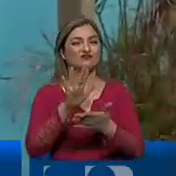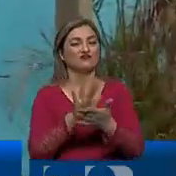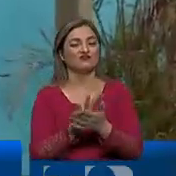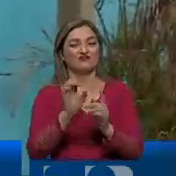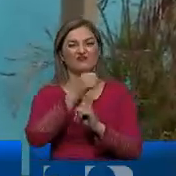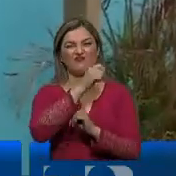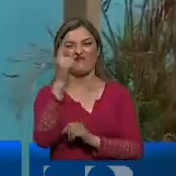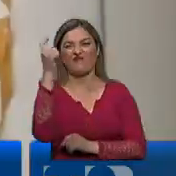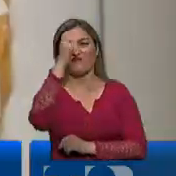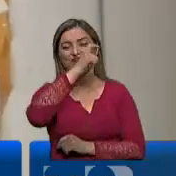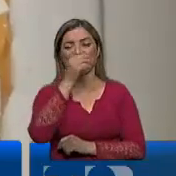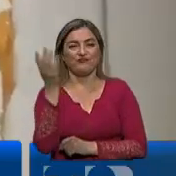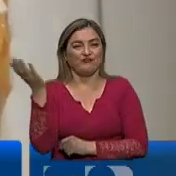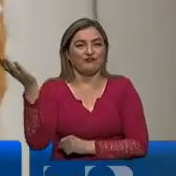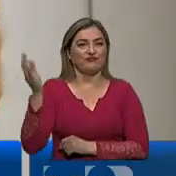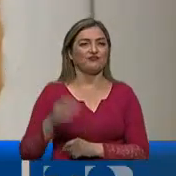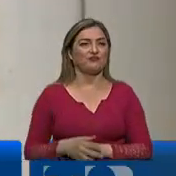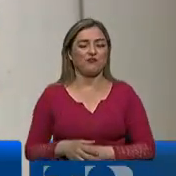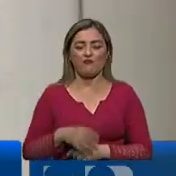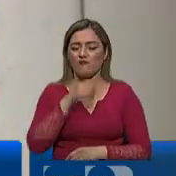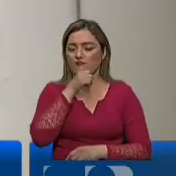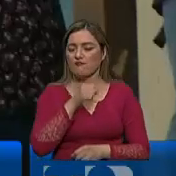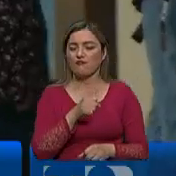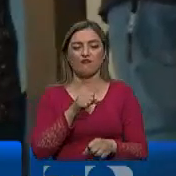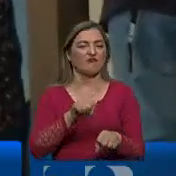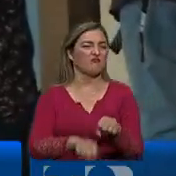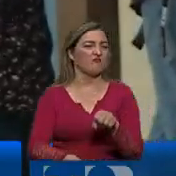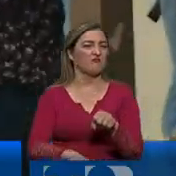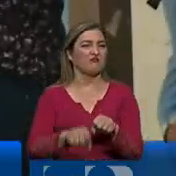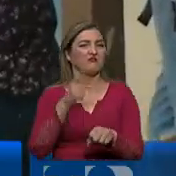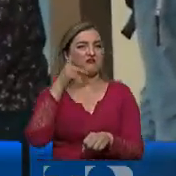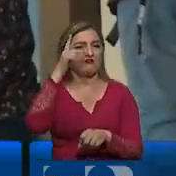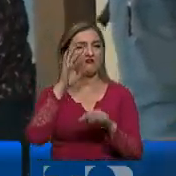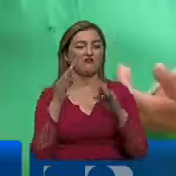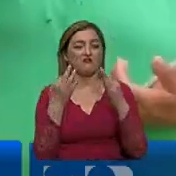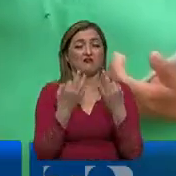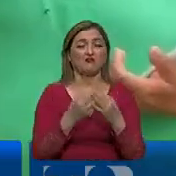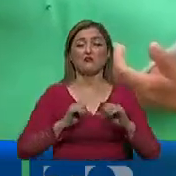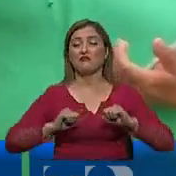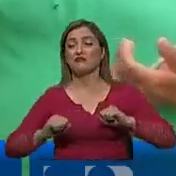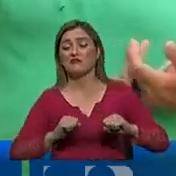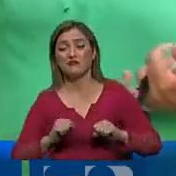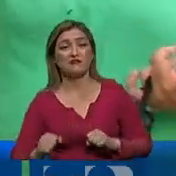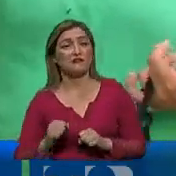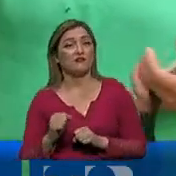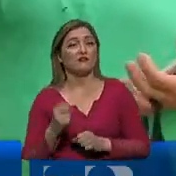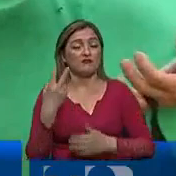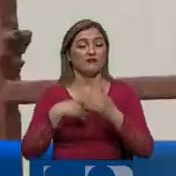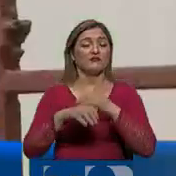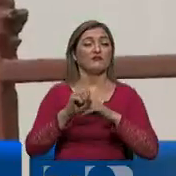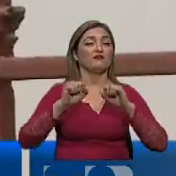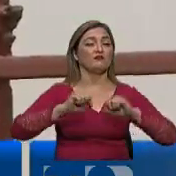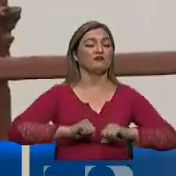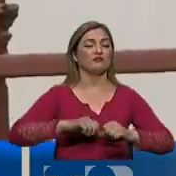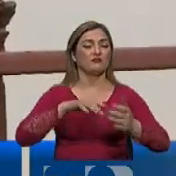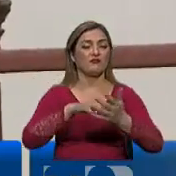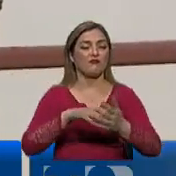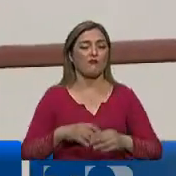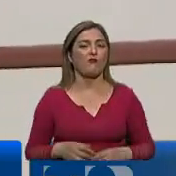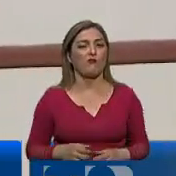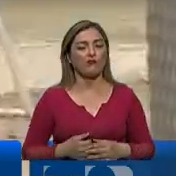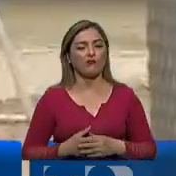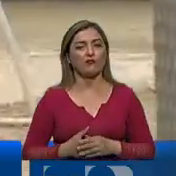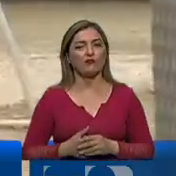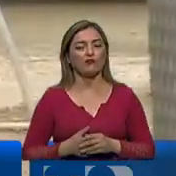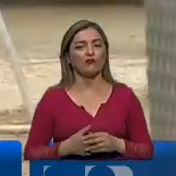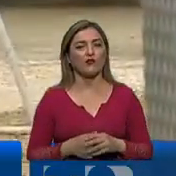la situación luce así, completamente deteriorados y con padres que hacen lo que está a su alcance para que tengan las condiciones mínimas para